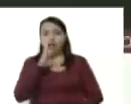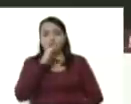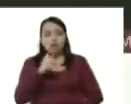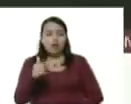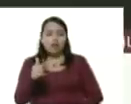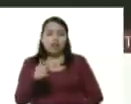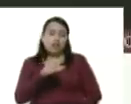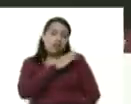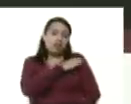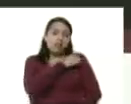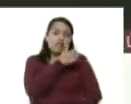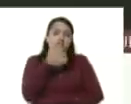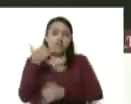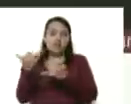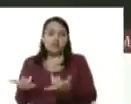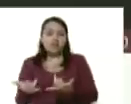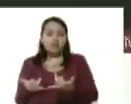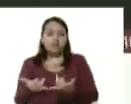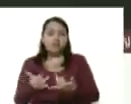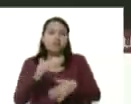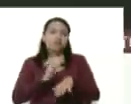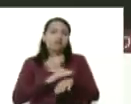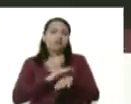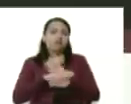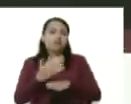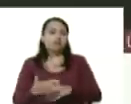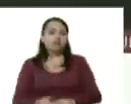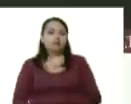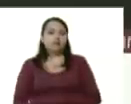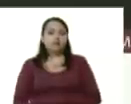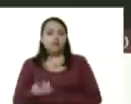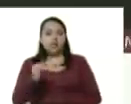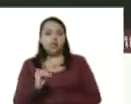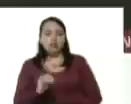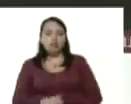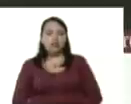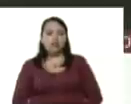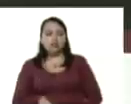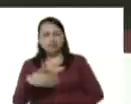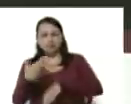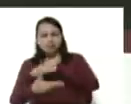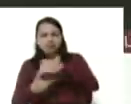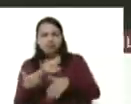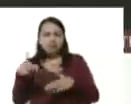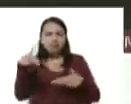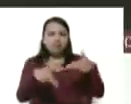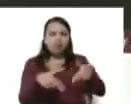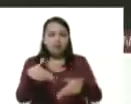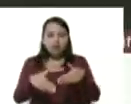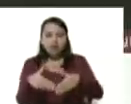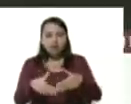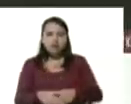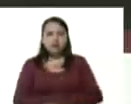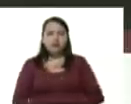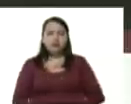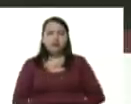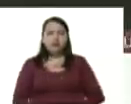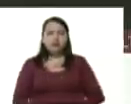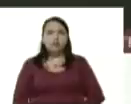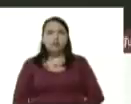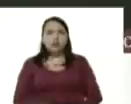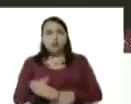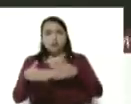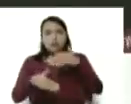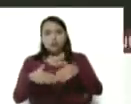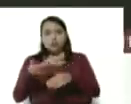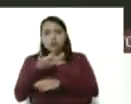poder causado, bueno, por una controversial elección que hubo que pone